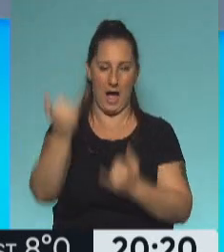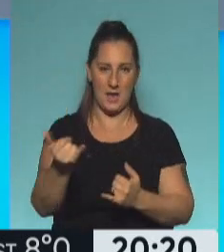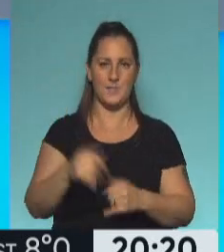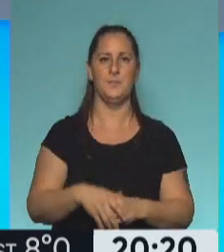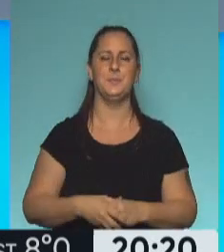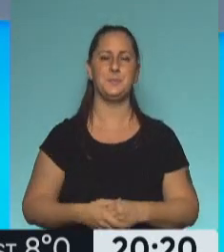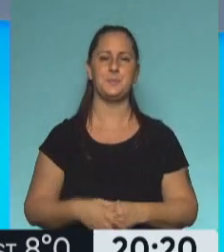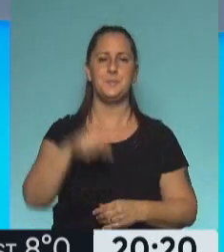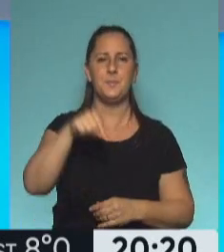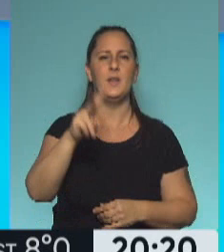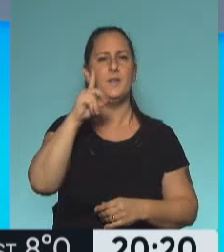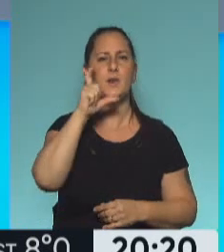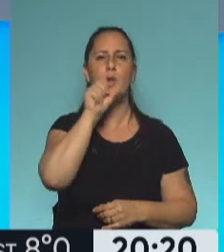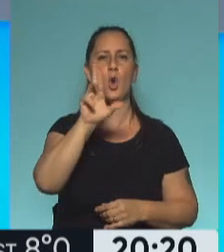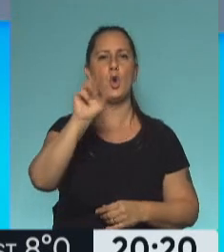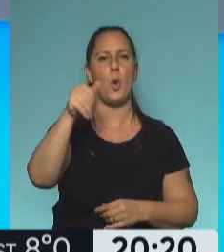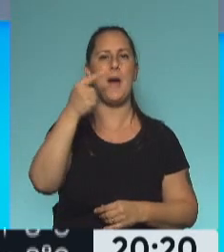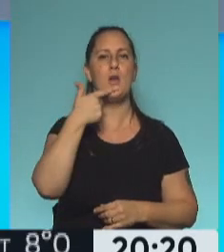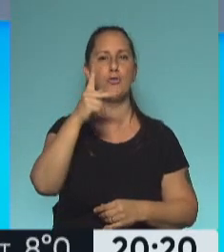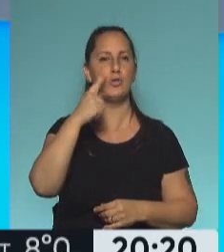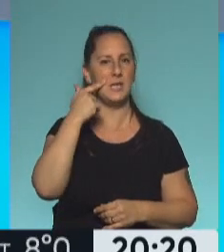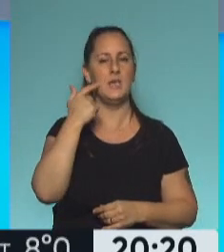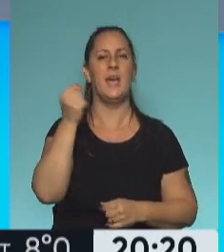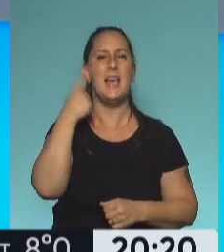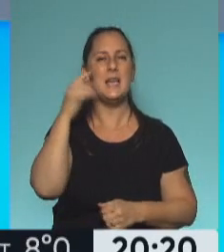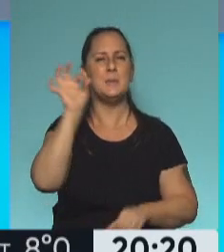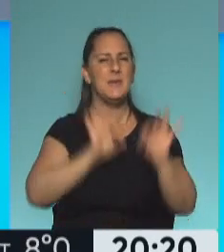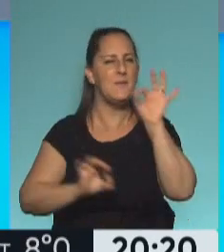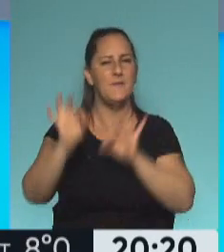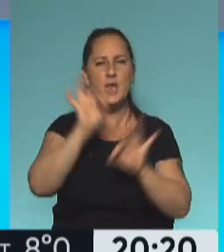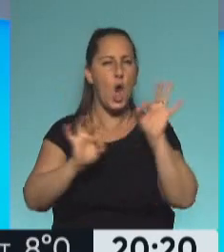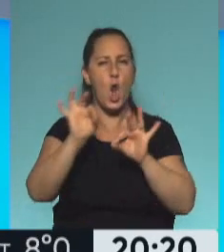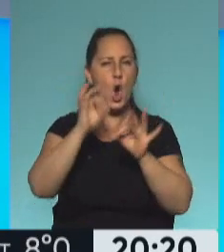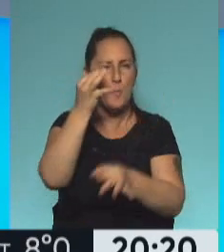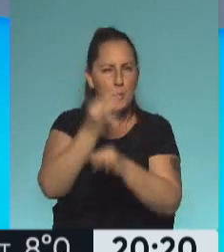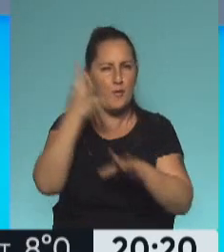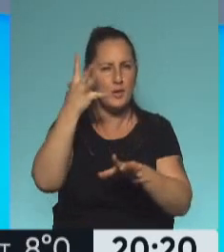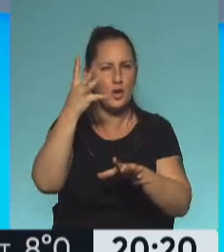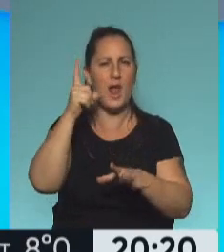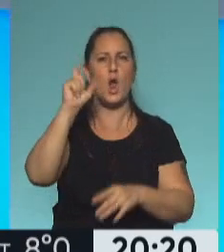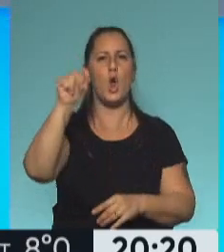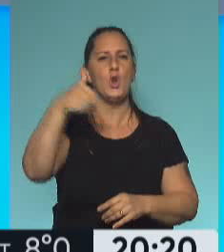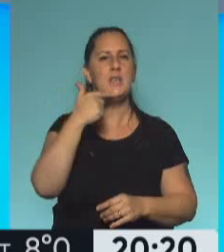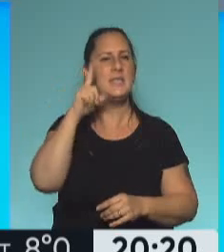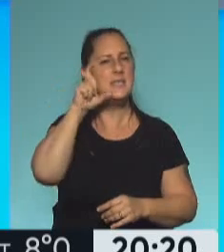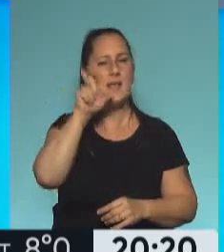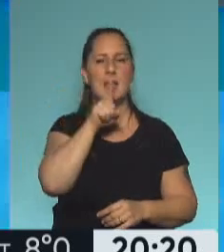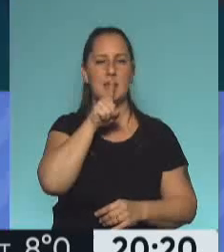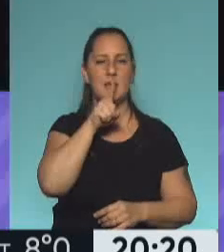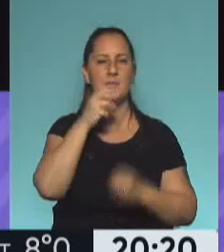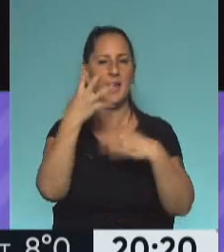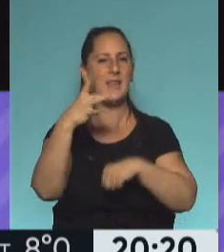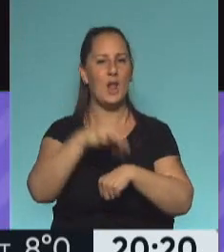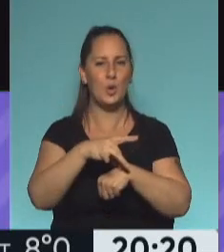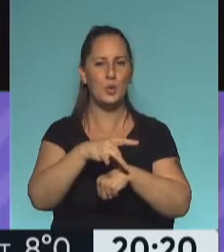comunicación con Víctor Romanovsky, es virólogo del CONICET, asesor de la Gobernación de la Provincia de Buenos Aires. ¿Qué tal, doctor?